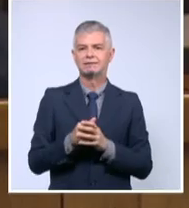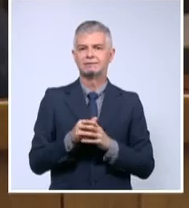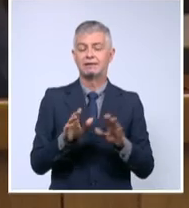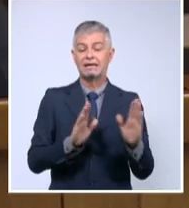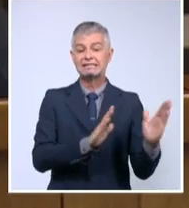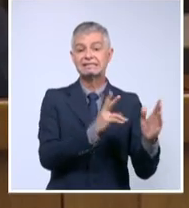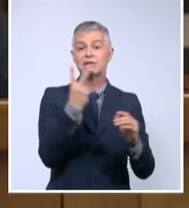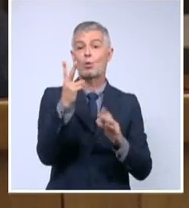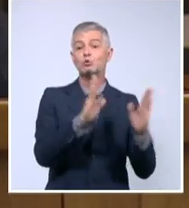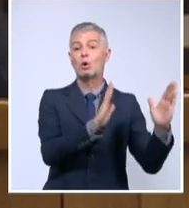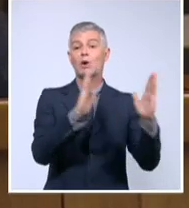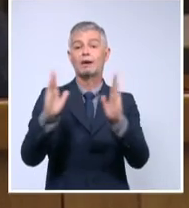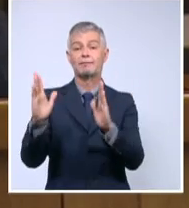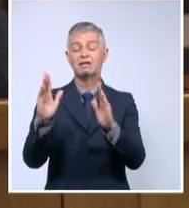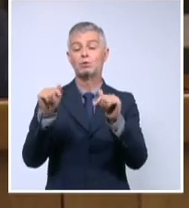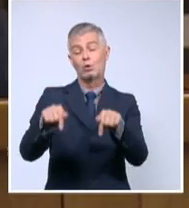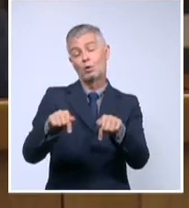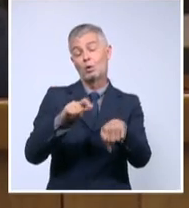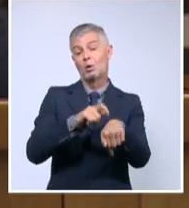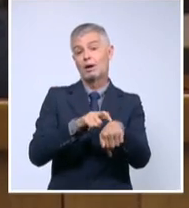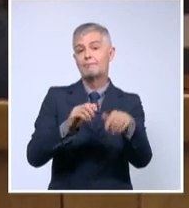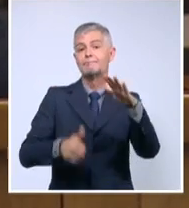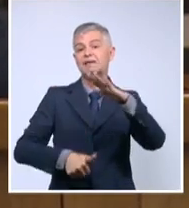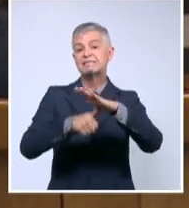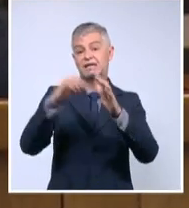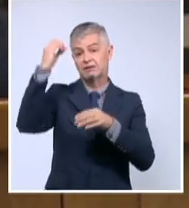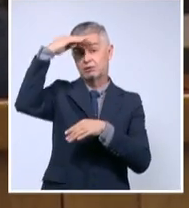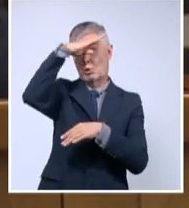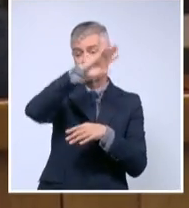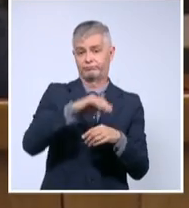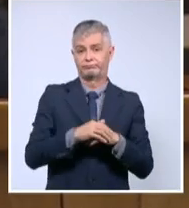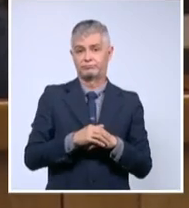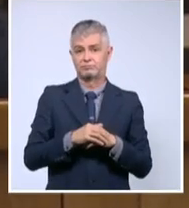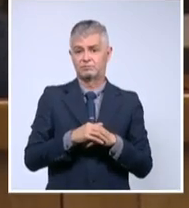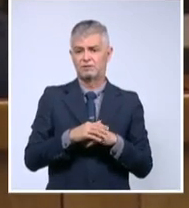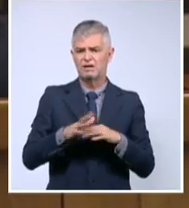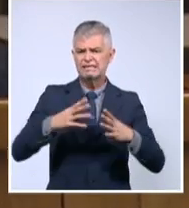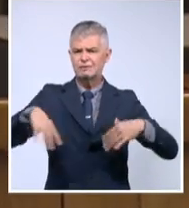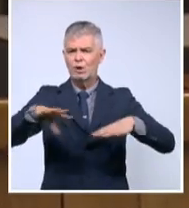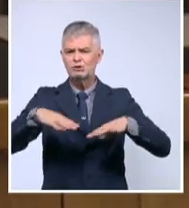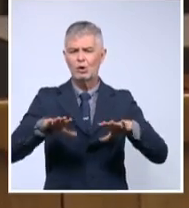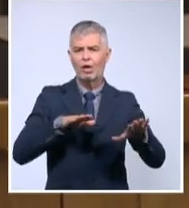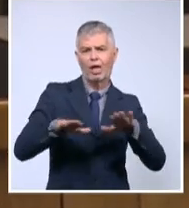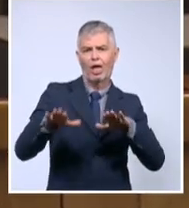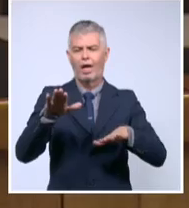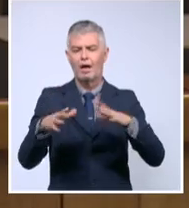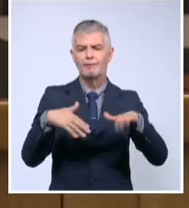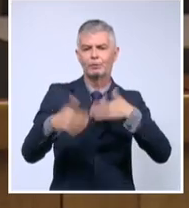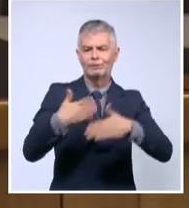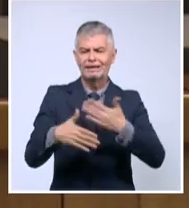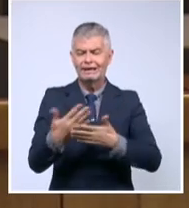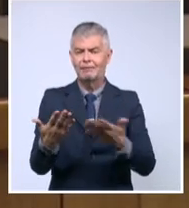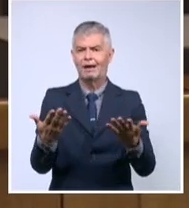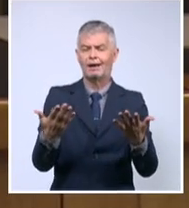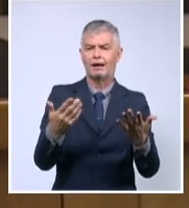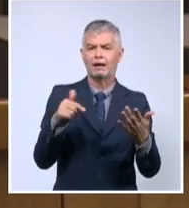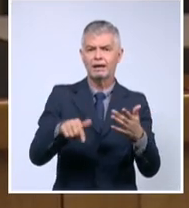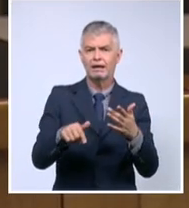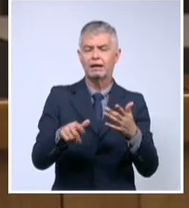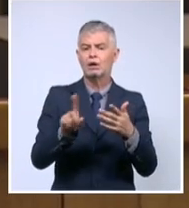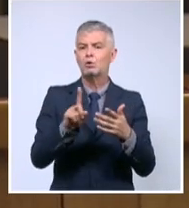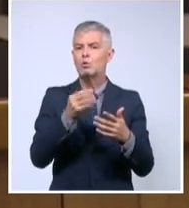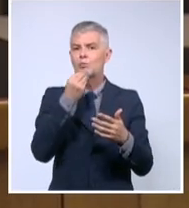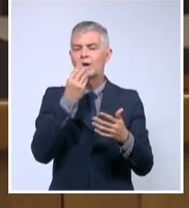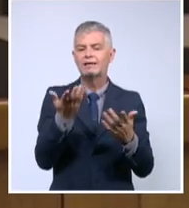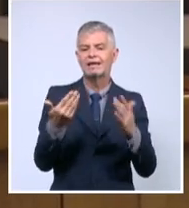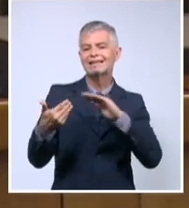del todavía presidente. O una situación de inestabilidad y tensiones que impidiera cualquier posible retorno del diálogo